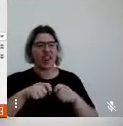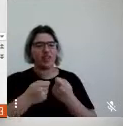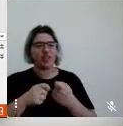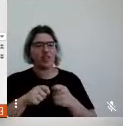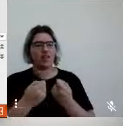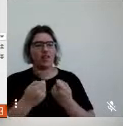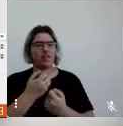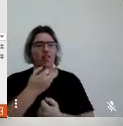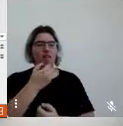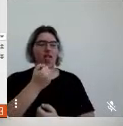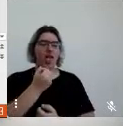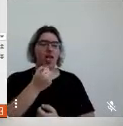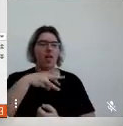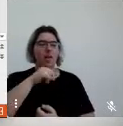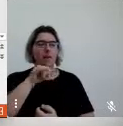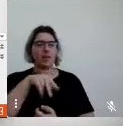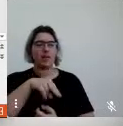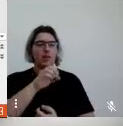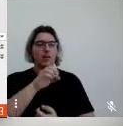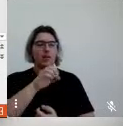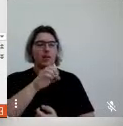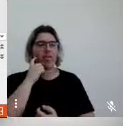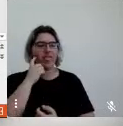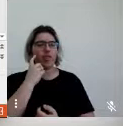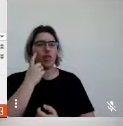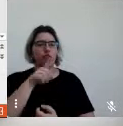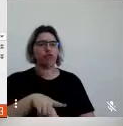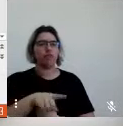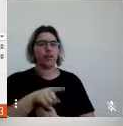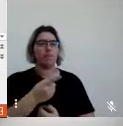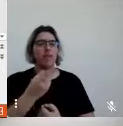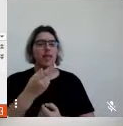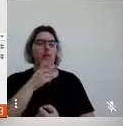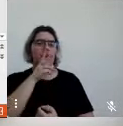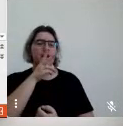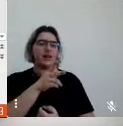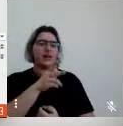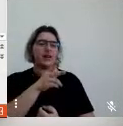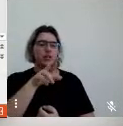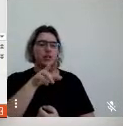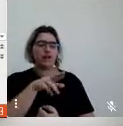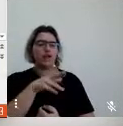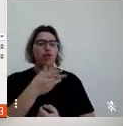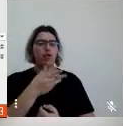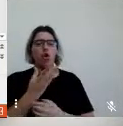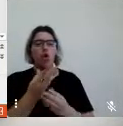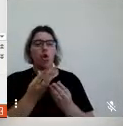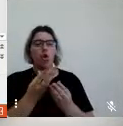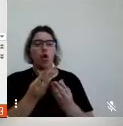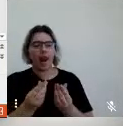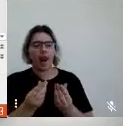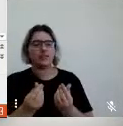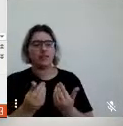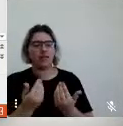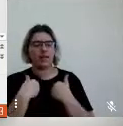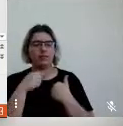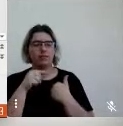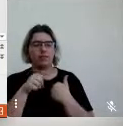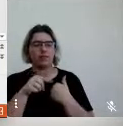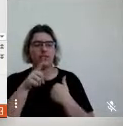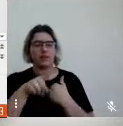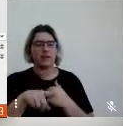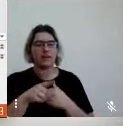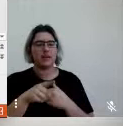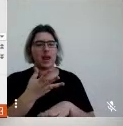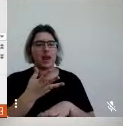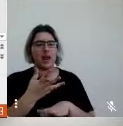aminoácidos, de la digestión de los hidratos de carbono, de las grasas. Luego también se encargan de la absorción de minerales como el